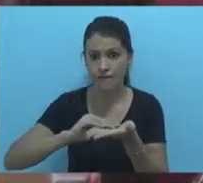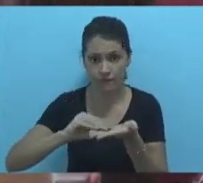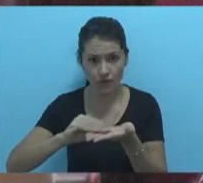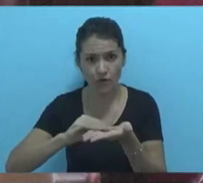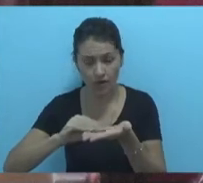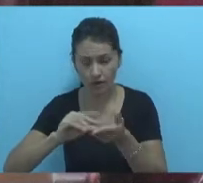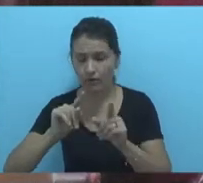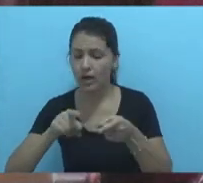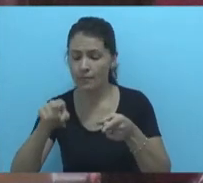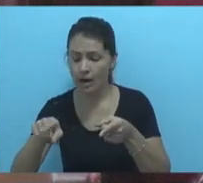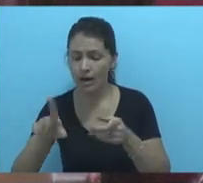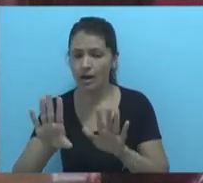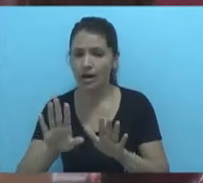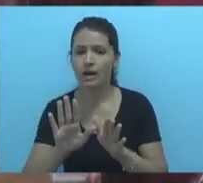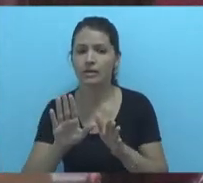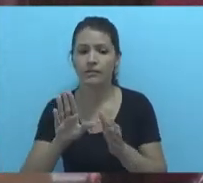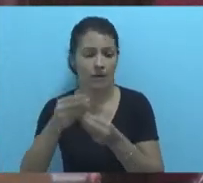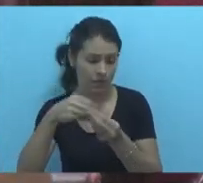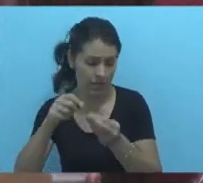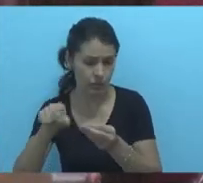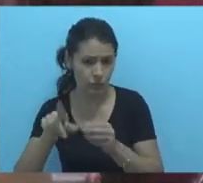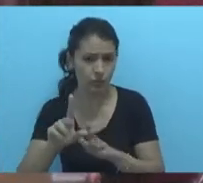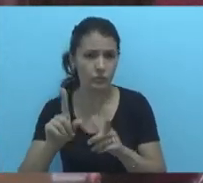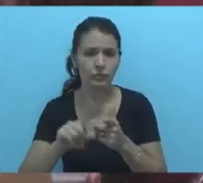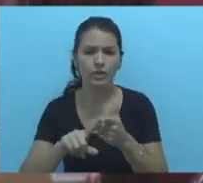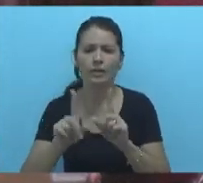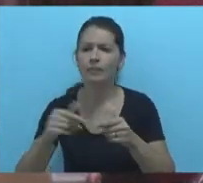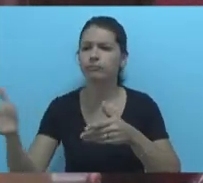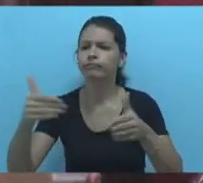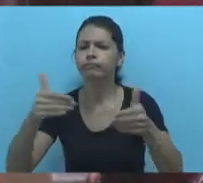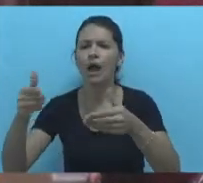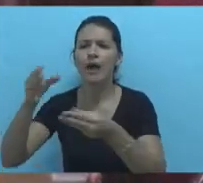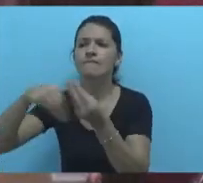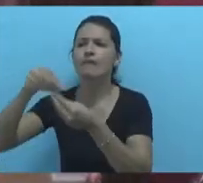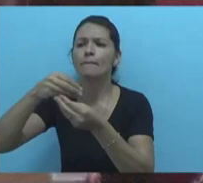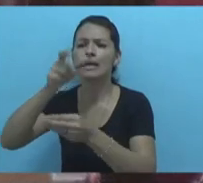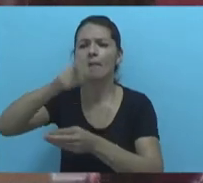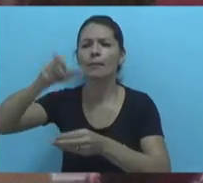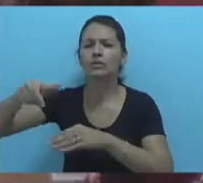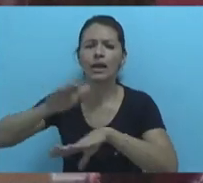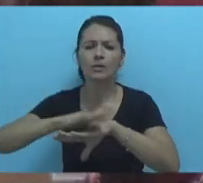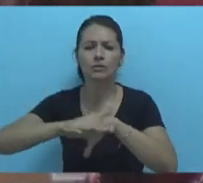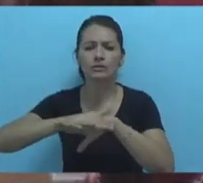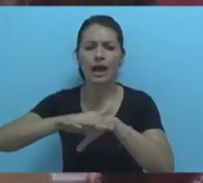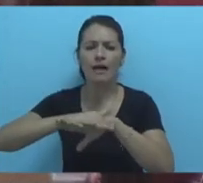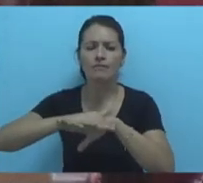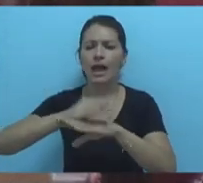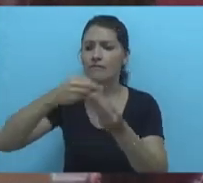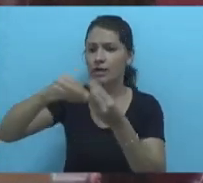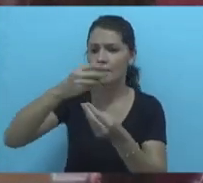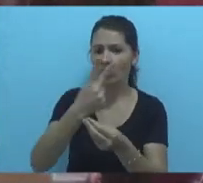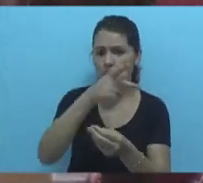recibido y por propia solicitud a los familiares de los imputados, fundamentalmente a los familiares